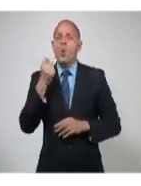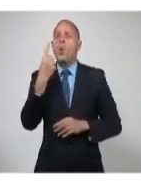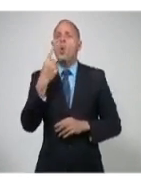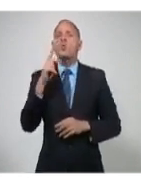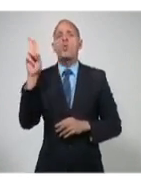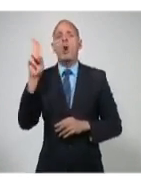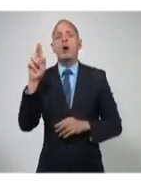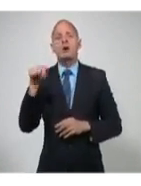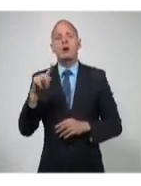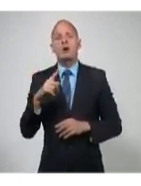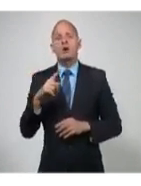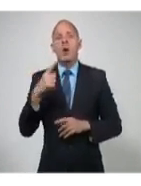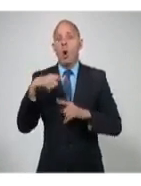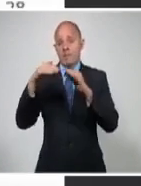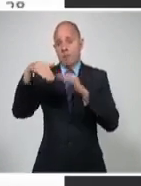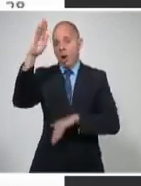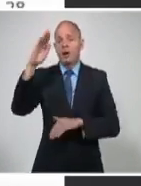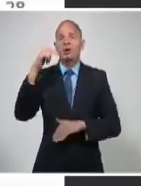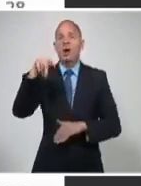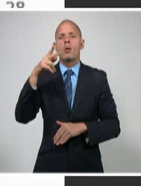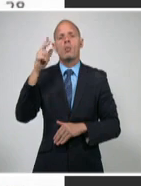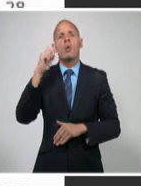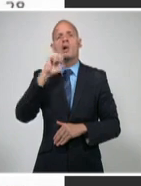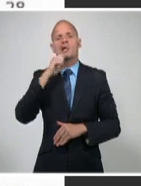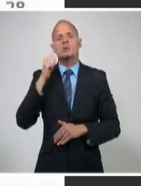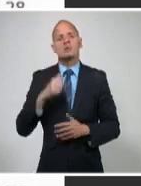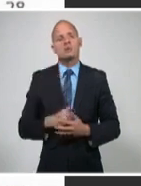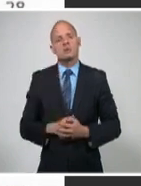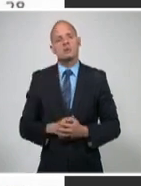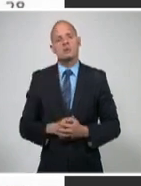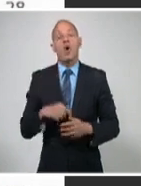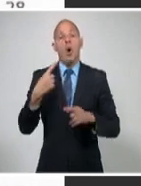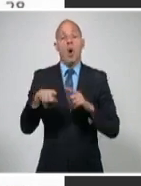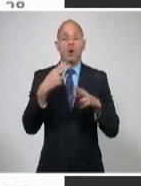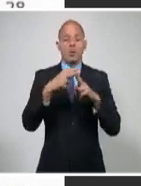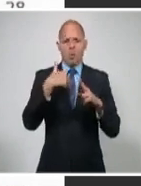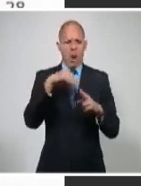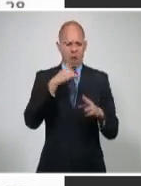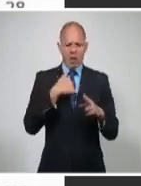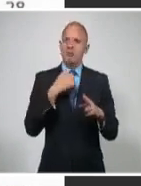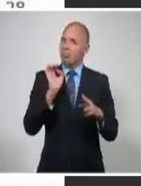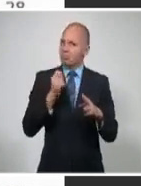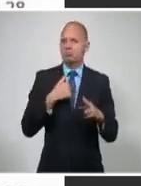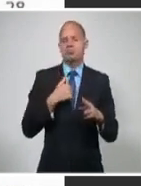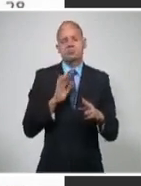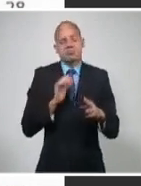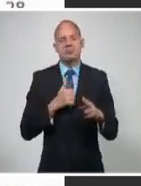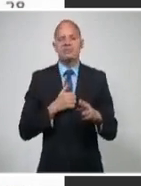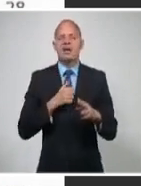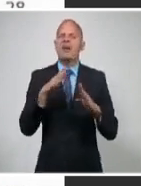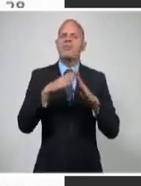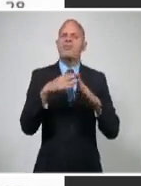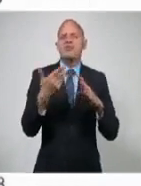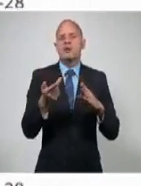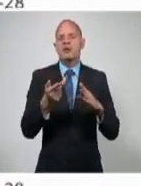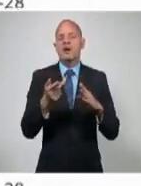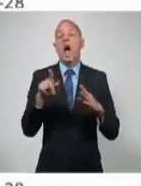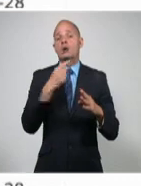y el resto Estados Unidos. Tengo a alguien con mi nombre, muy parecido. Ahora está Humberto López por ahí, de Suecia.